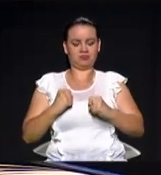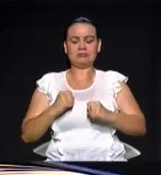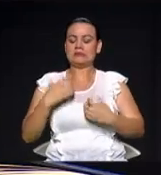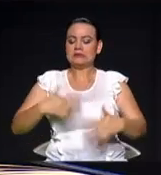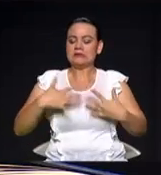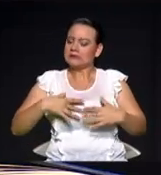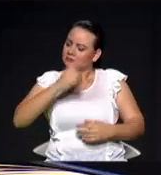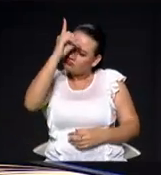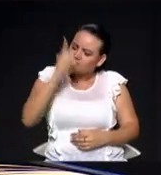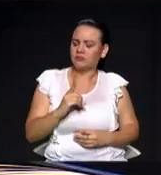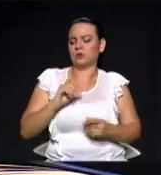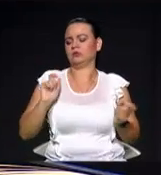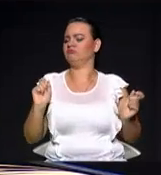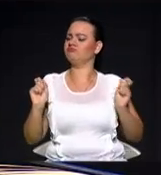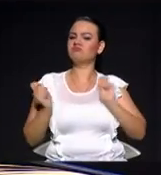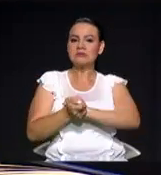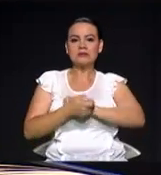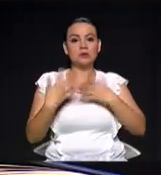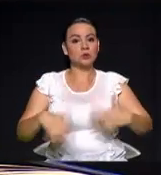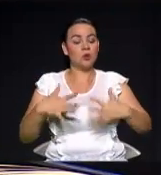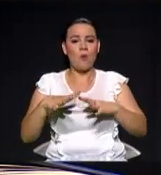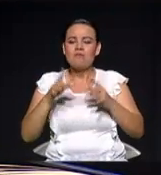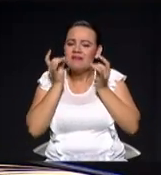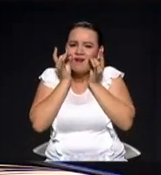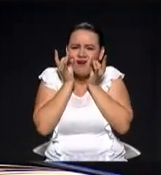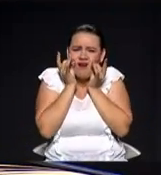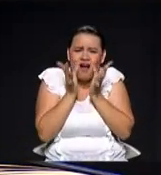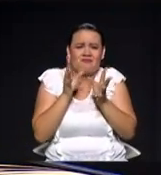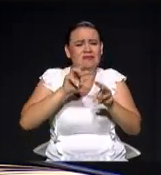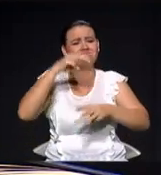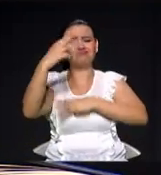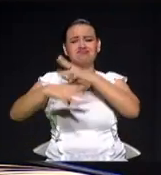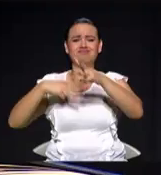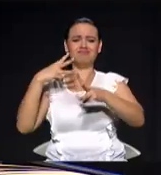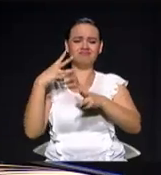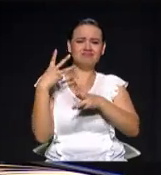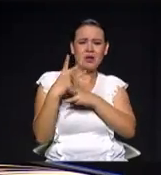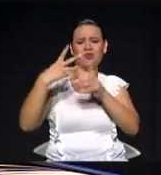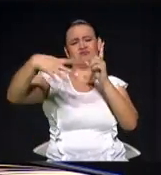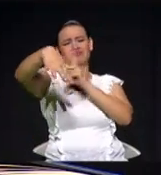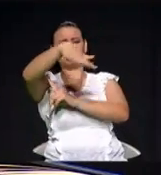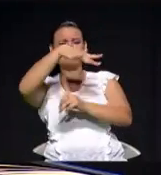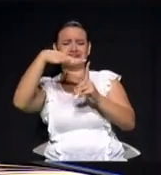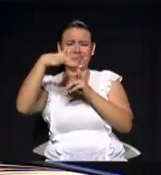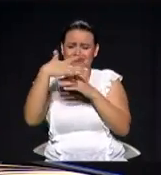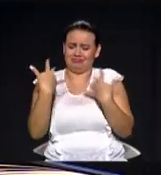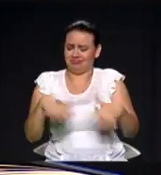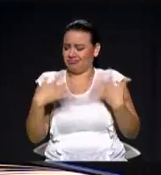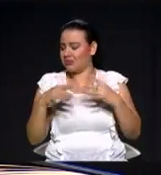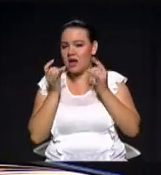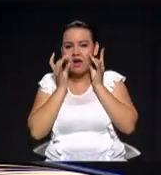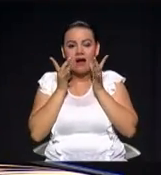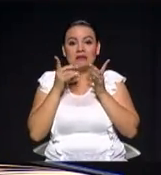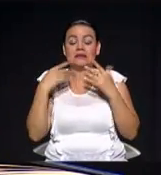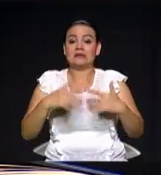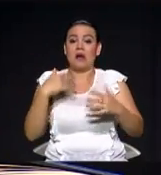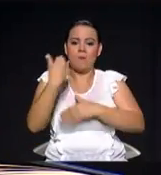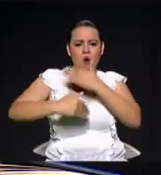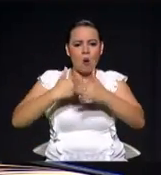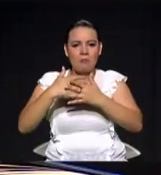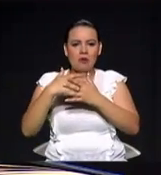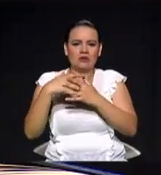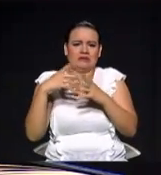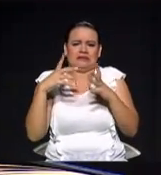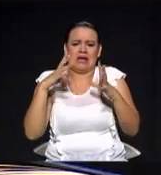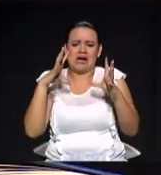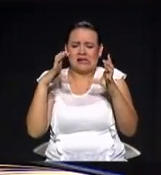hay una alerta mundial el cambio climático estamos acabando con el planeta tierra donde lo habitamos todos nosotros no hay